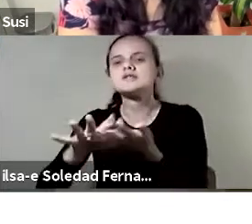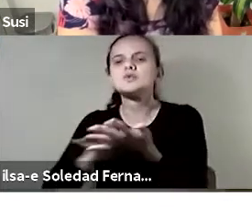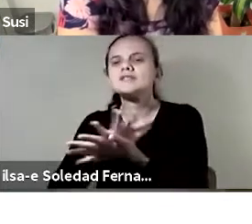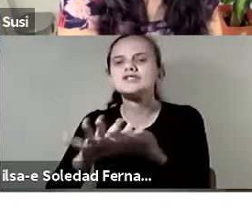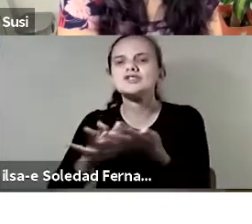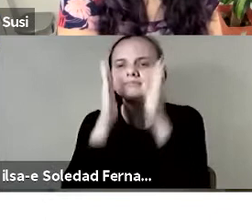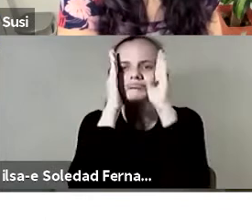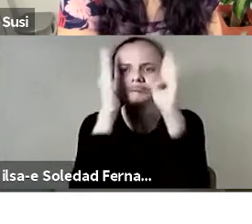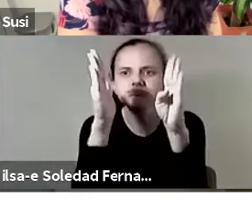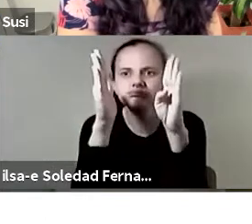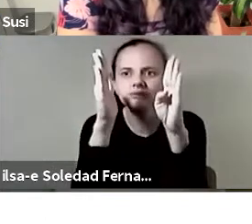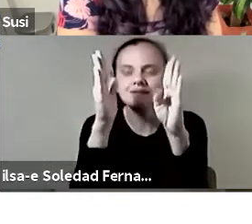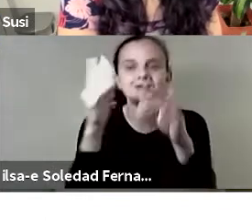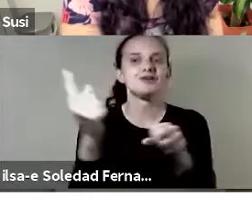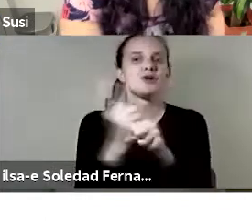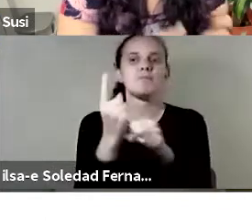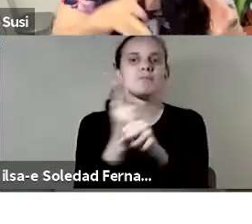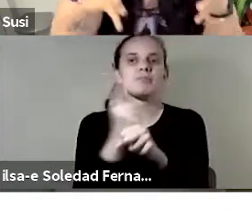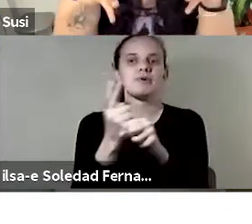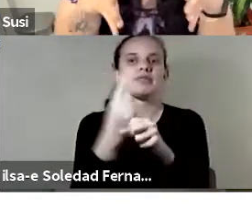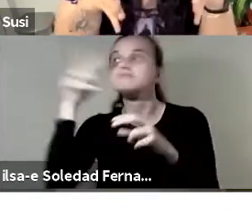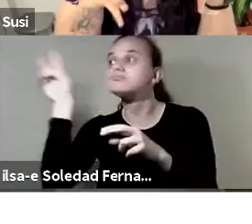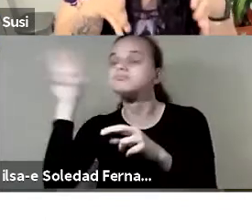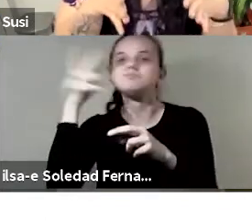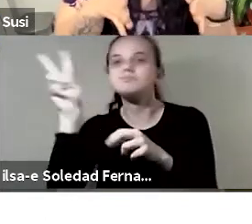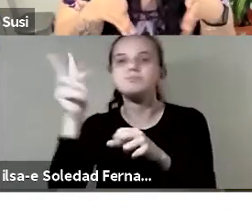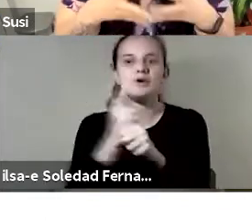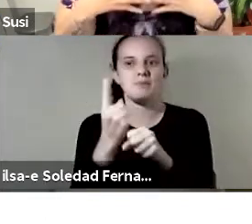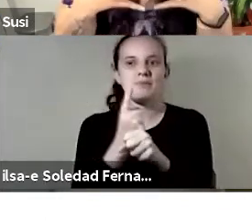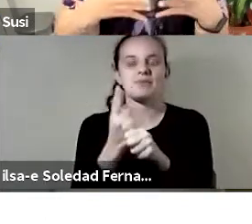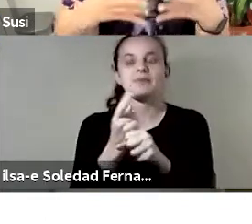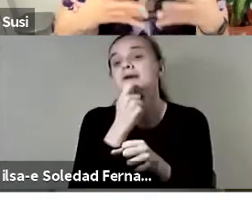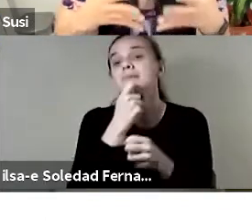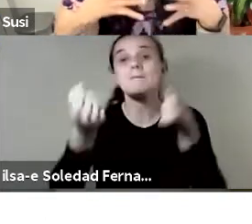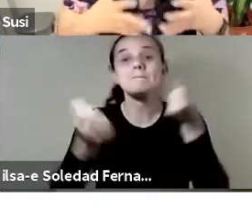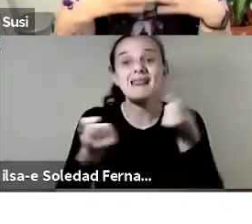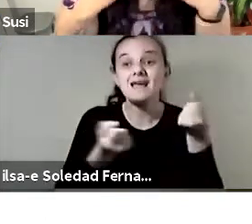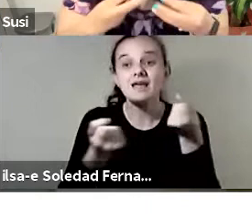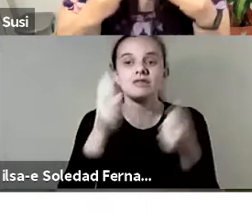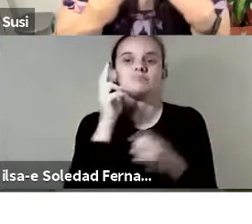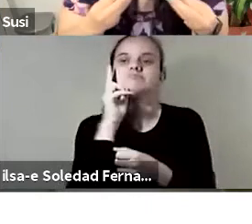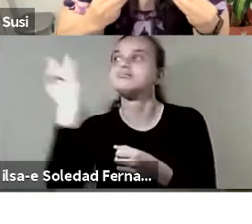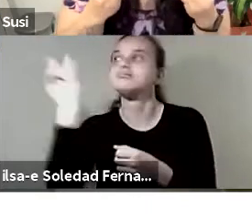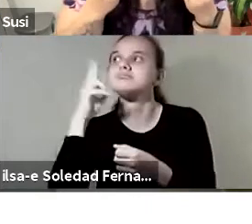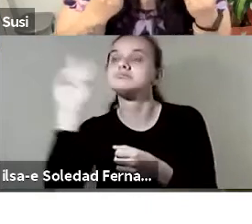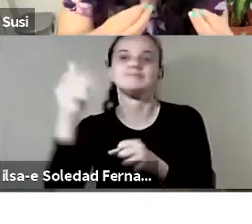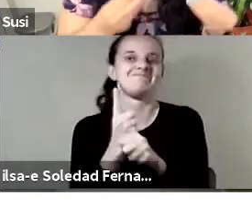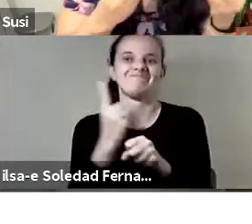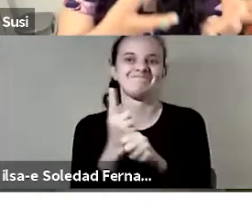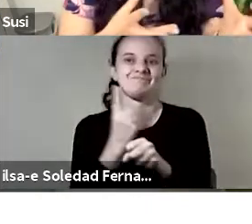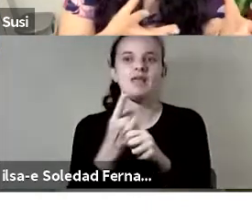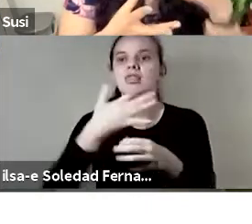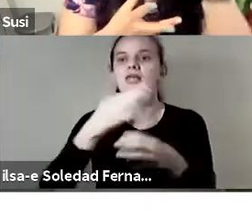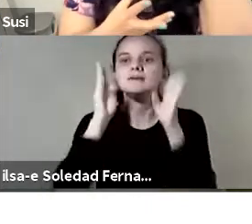conjuntivitis. Situacional sería una persona que necesita prestar atención visual en ese momento, entonces no puede quitar los